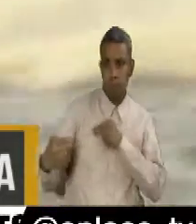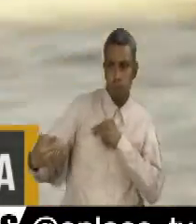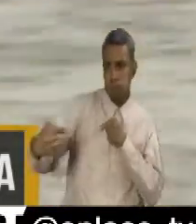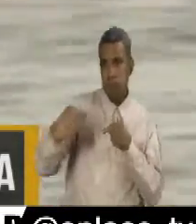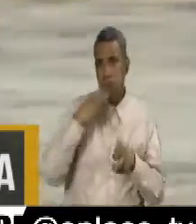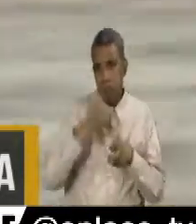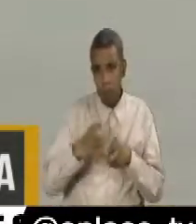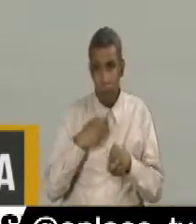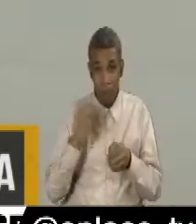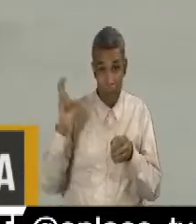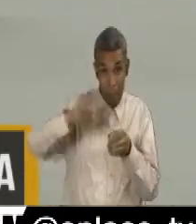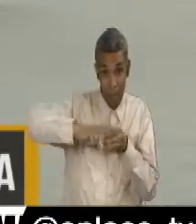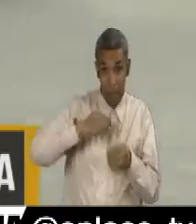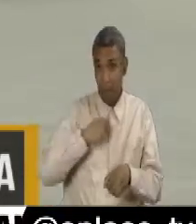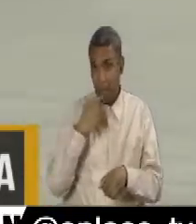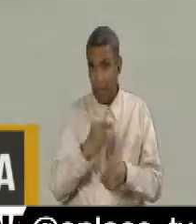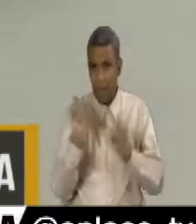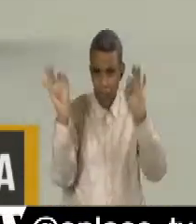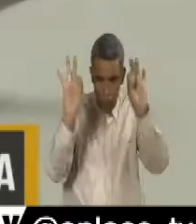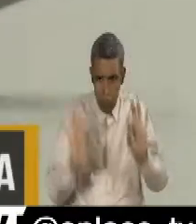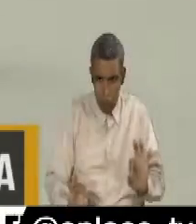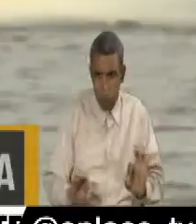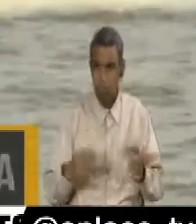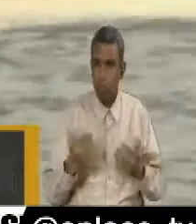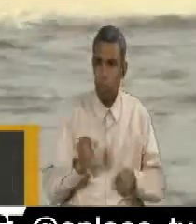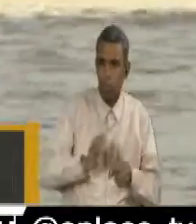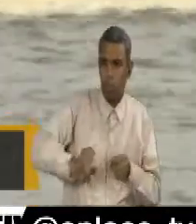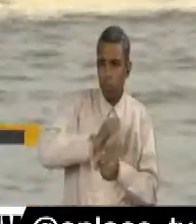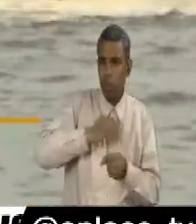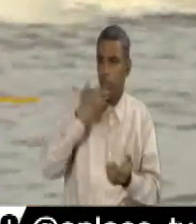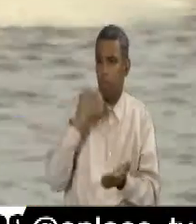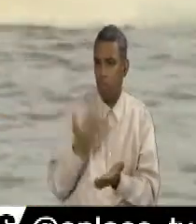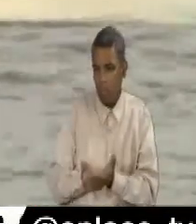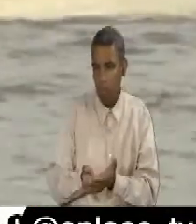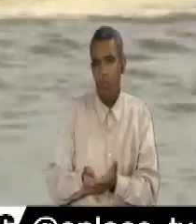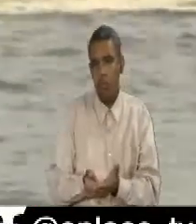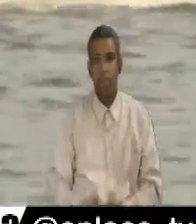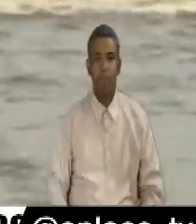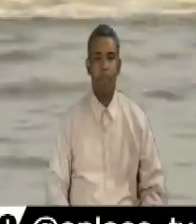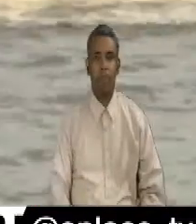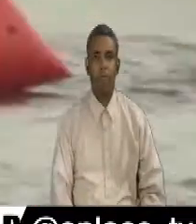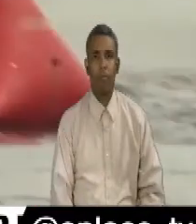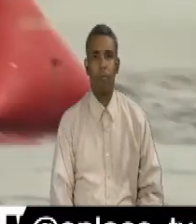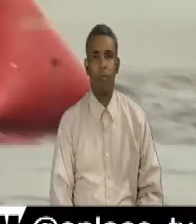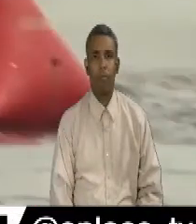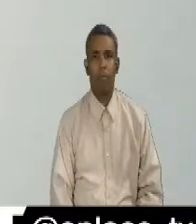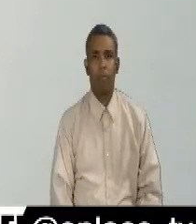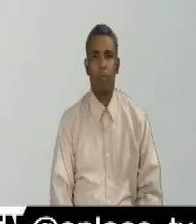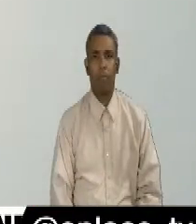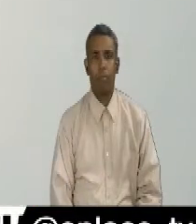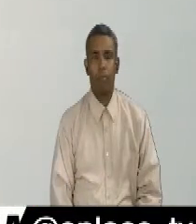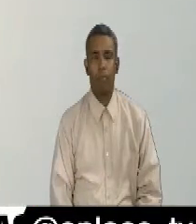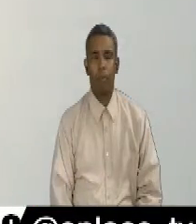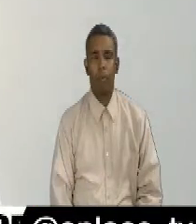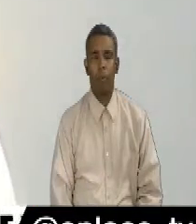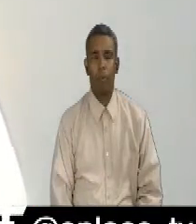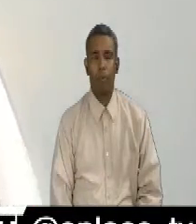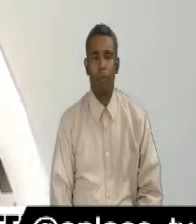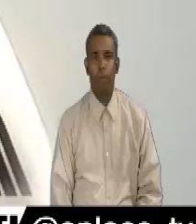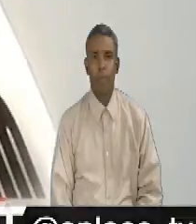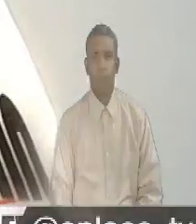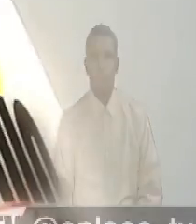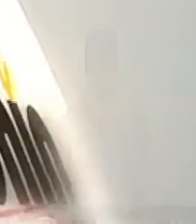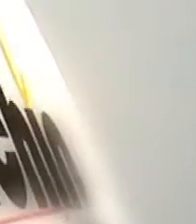de Motonáutica se mostró agradecida con la ciudad por acoger este tipo de actividades deportivas. Hasta aquí